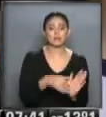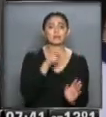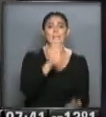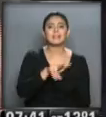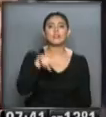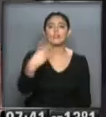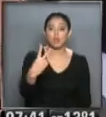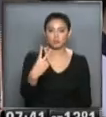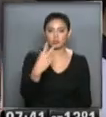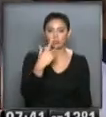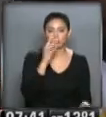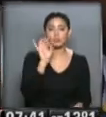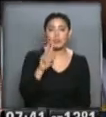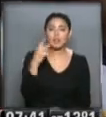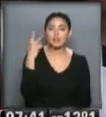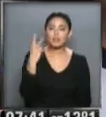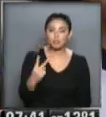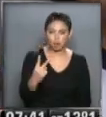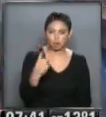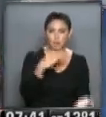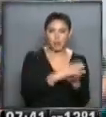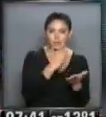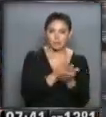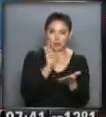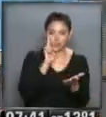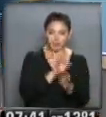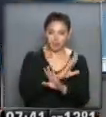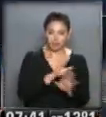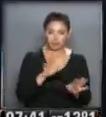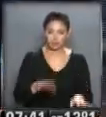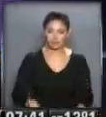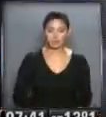por dos, solo dos de nuestras orientaciones.